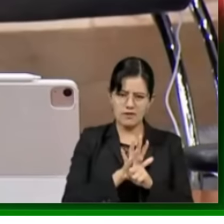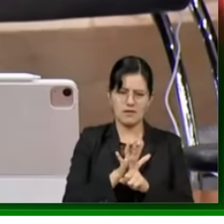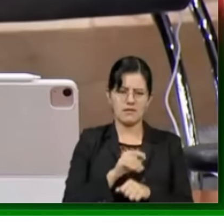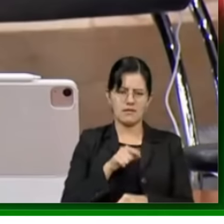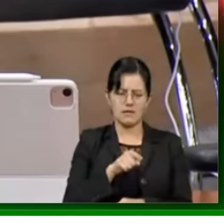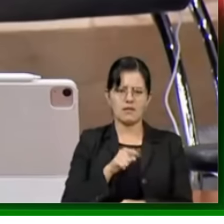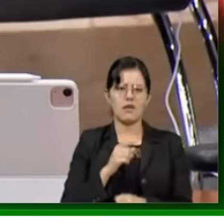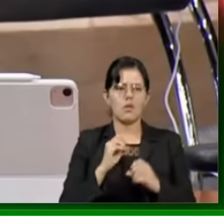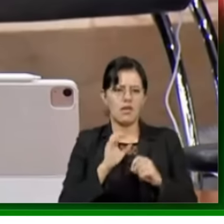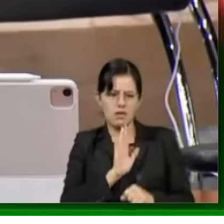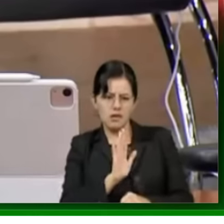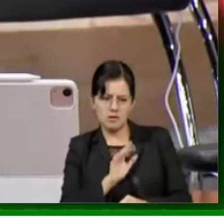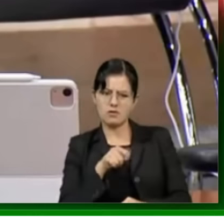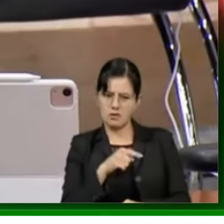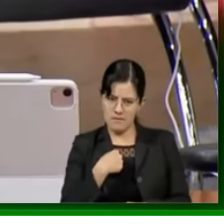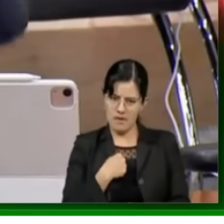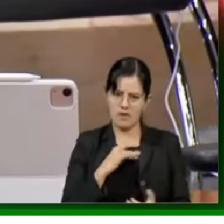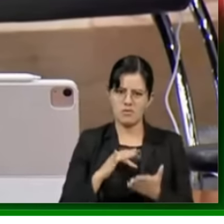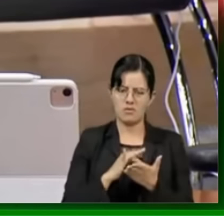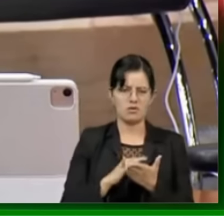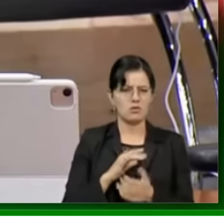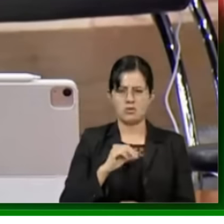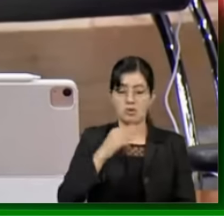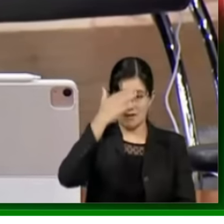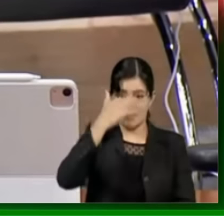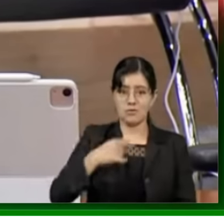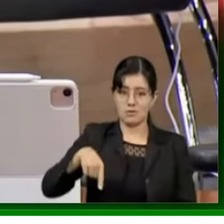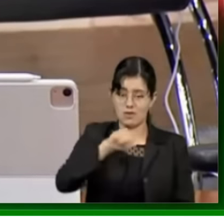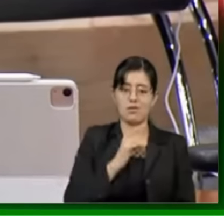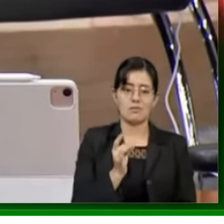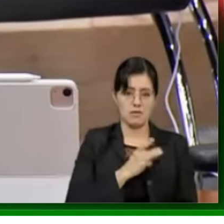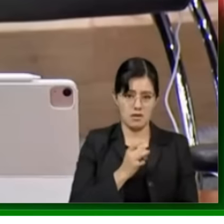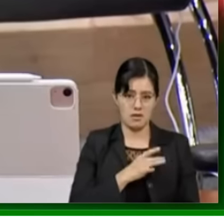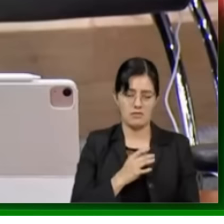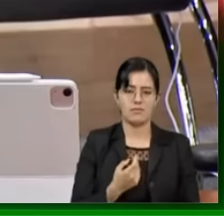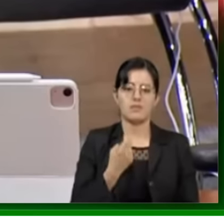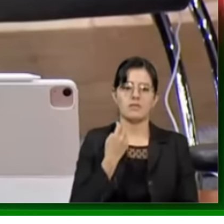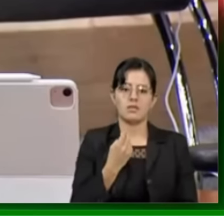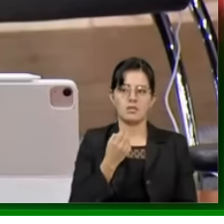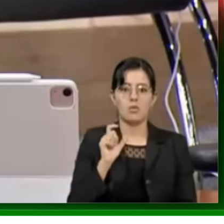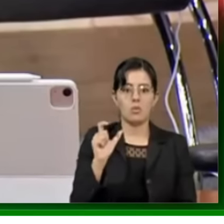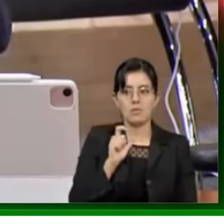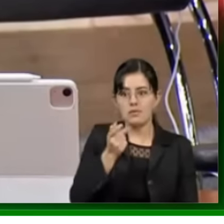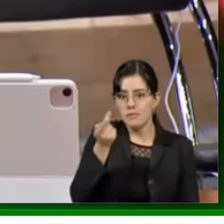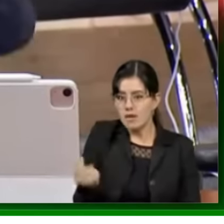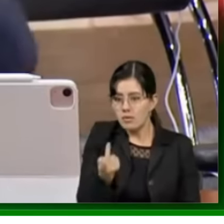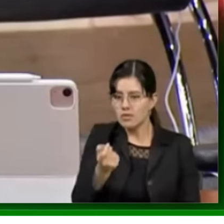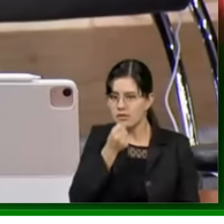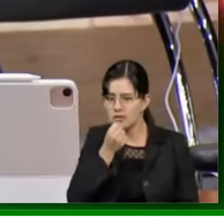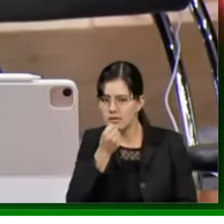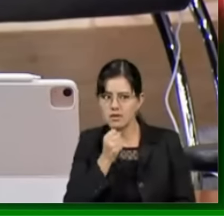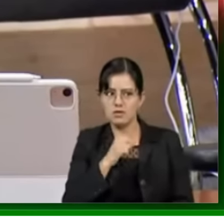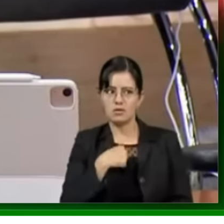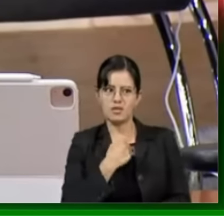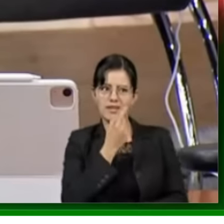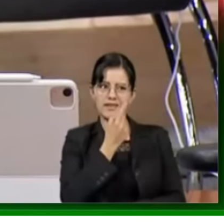quiera amenazar sabemos que tienen miedo y que también por eso en las encuestas no quieren decir